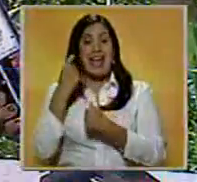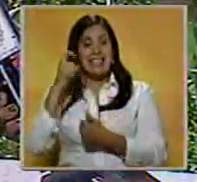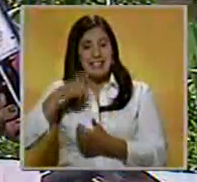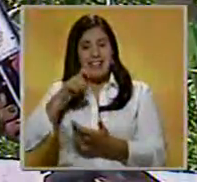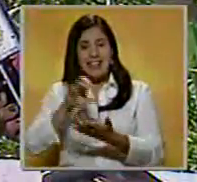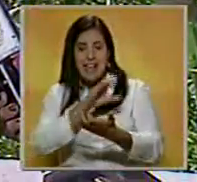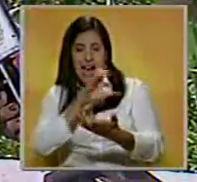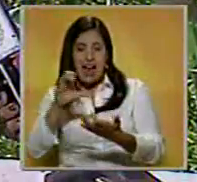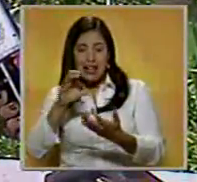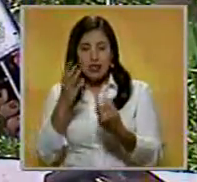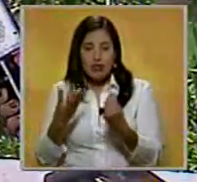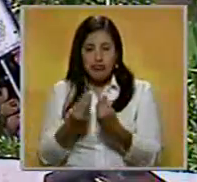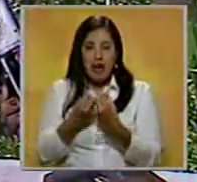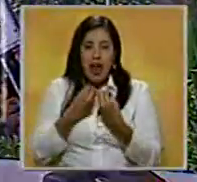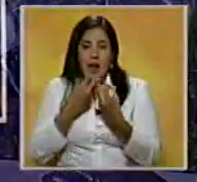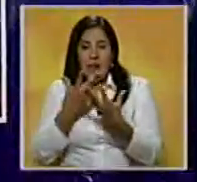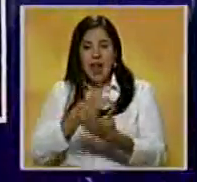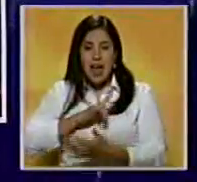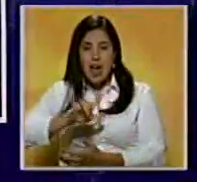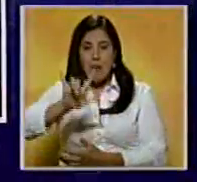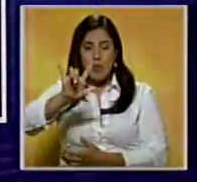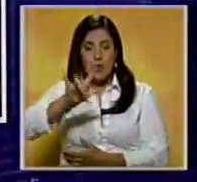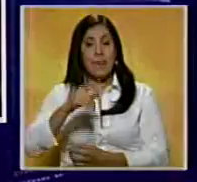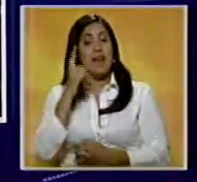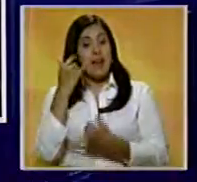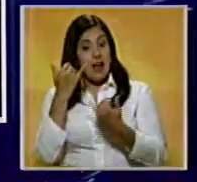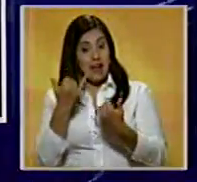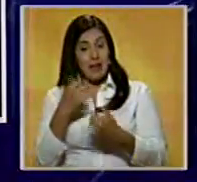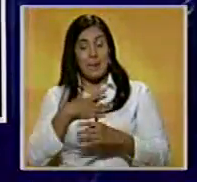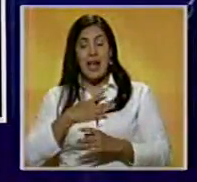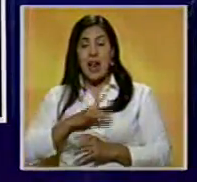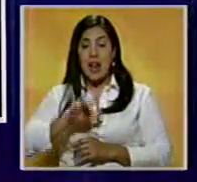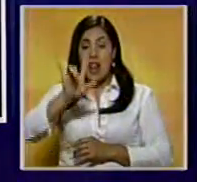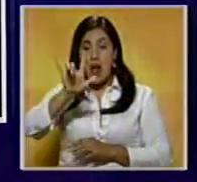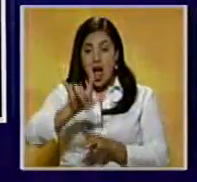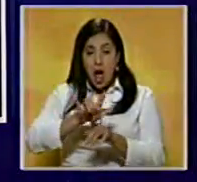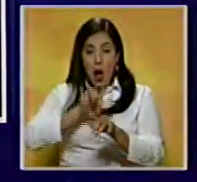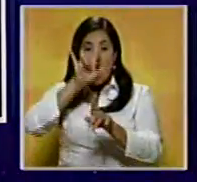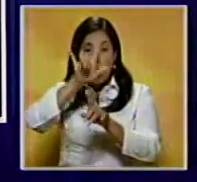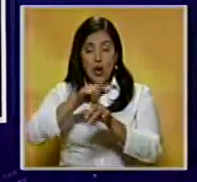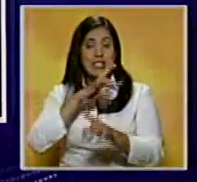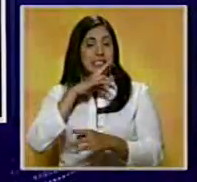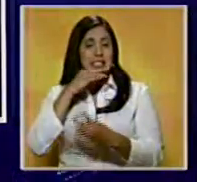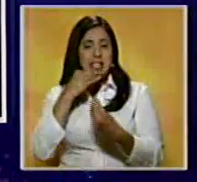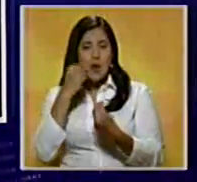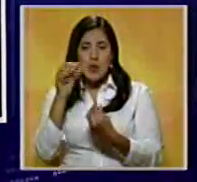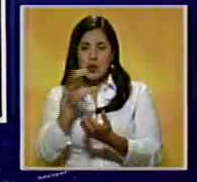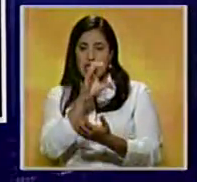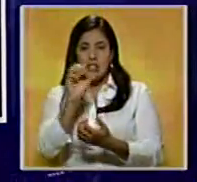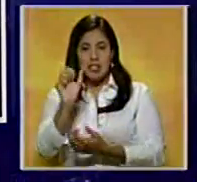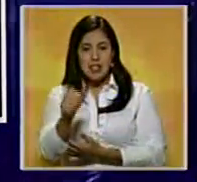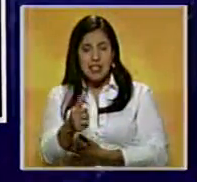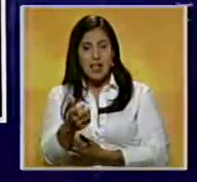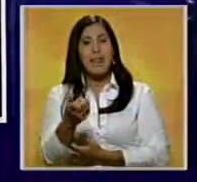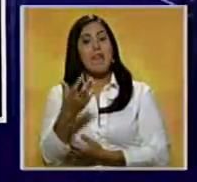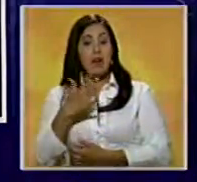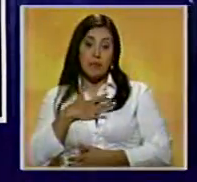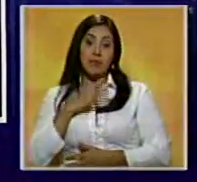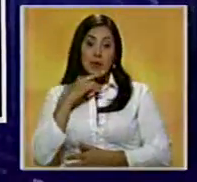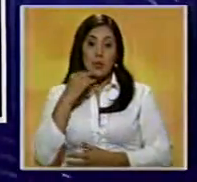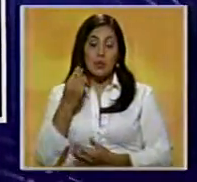una canción para poder hablar de amor. Además que enamorarnos cantando es muy sabroso, ¿verdad? Al menos para